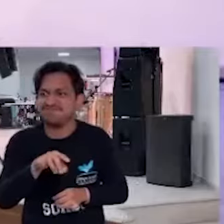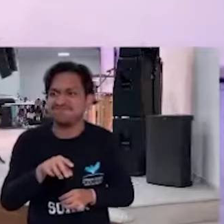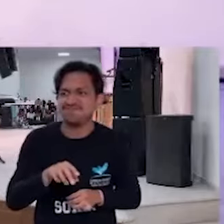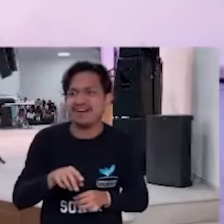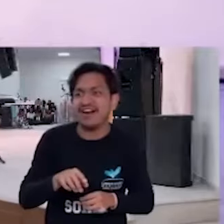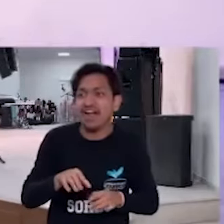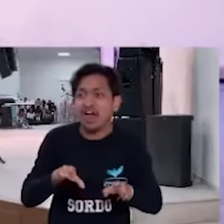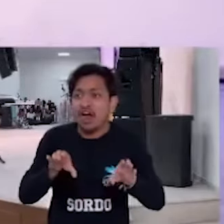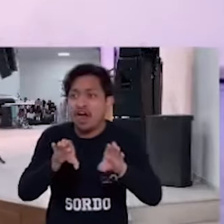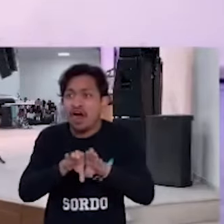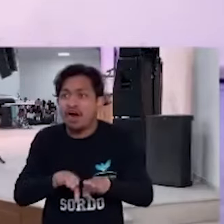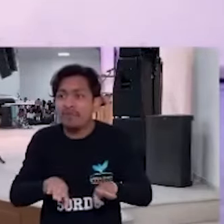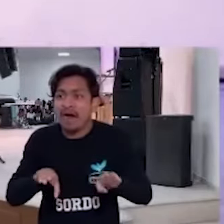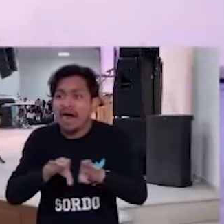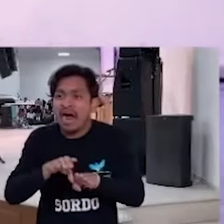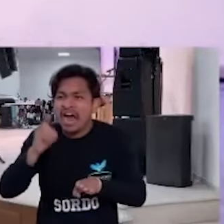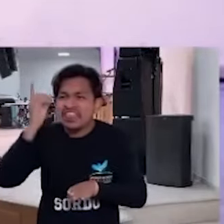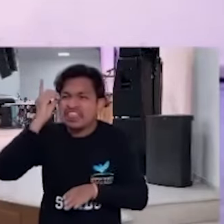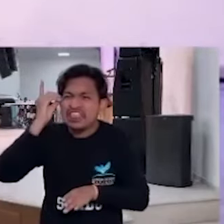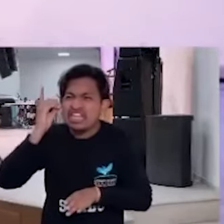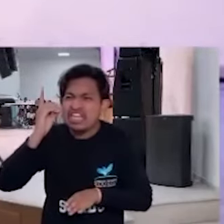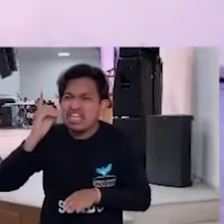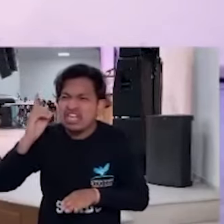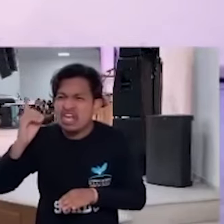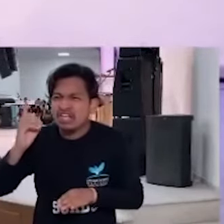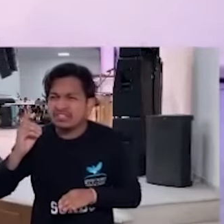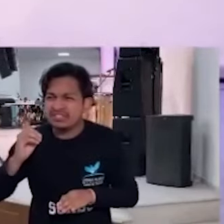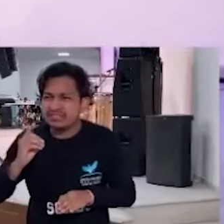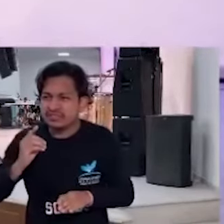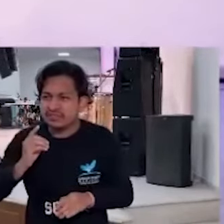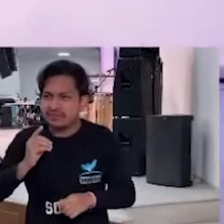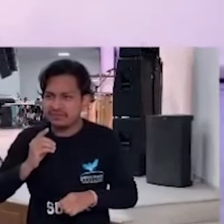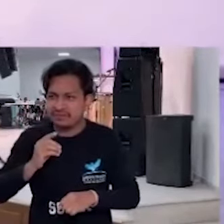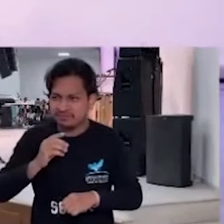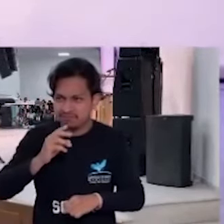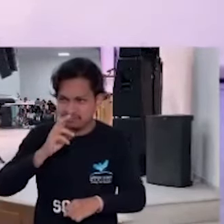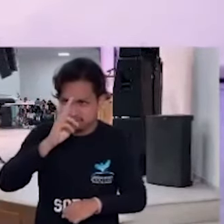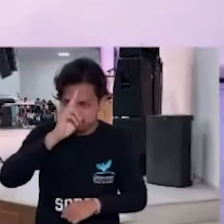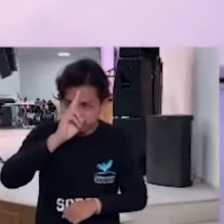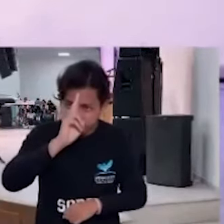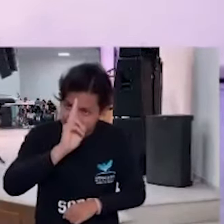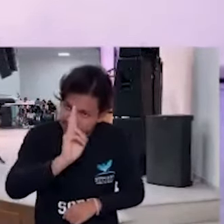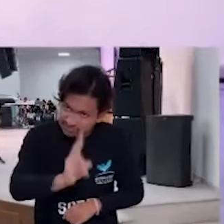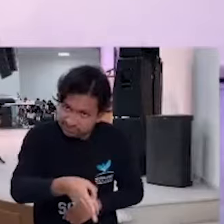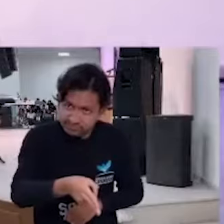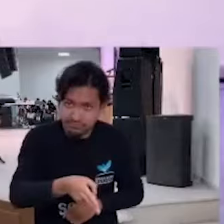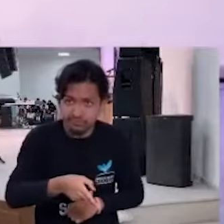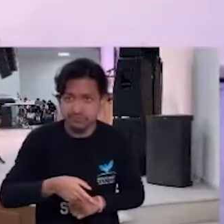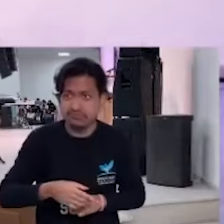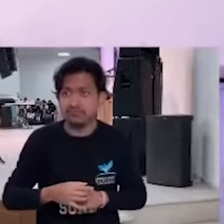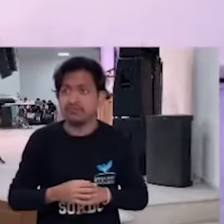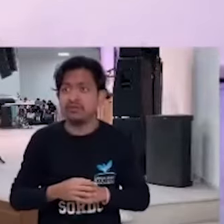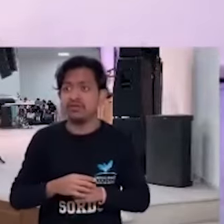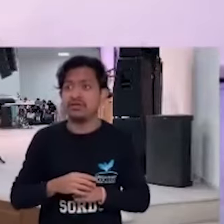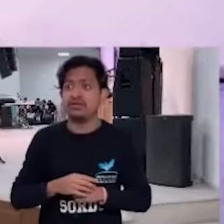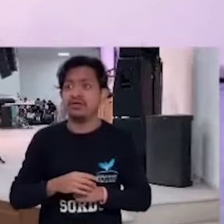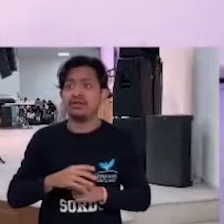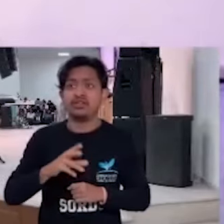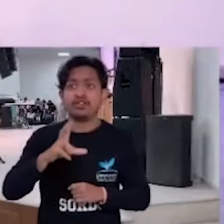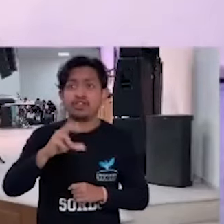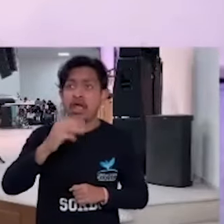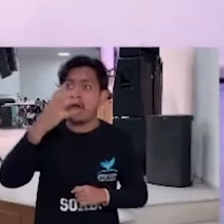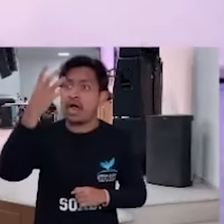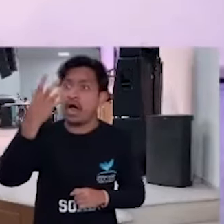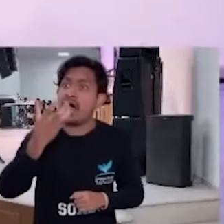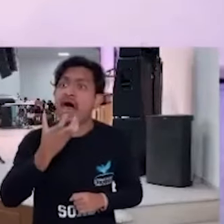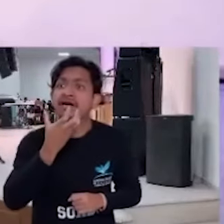en lugar de ponerse no debiendo conversar con la serpiente, abrir una